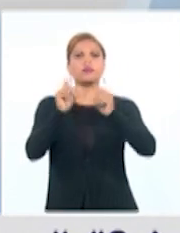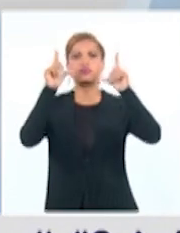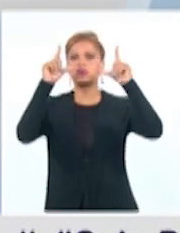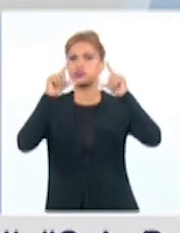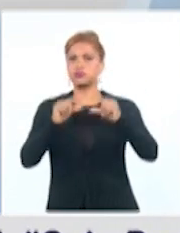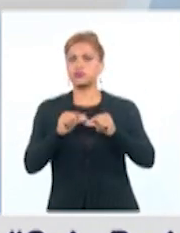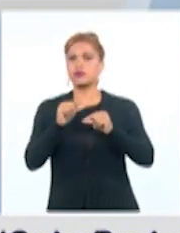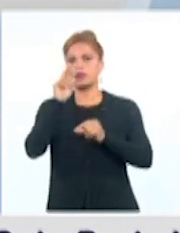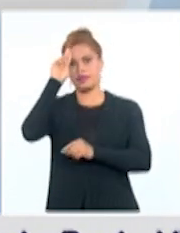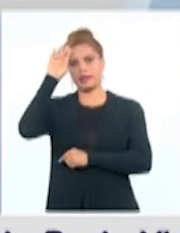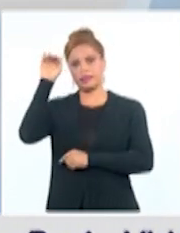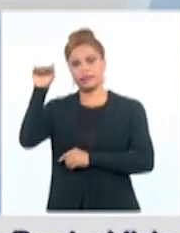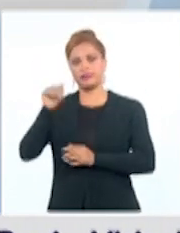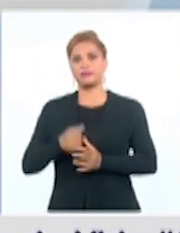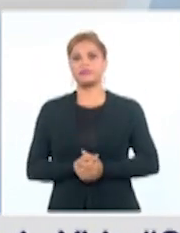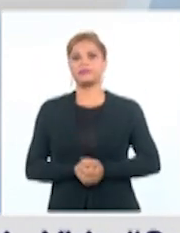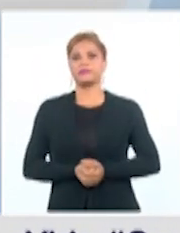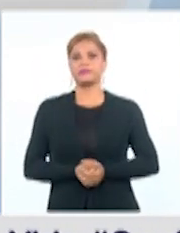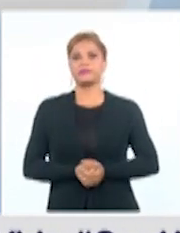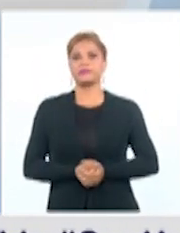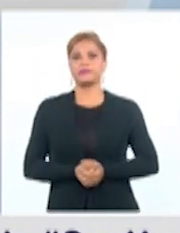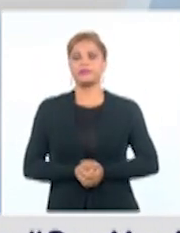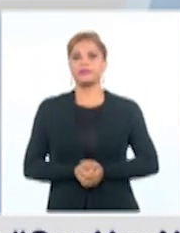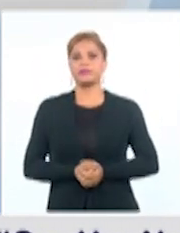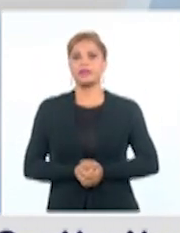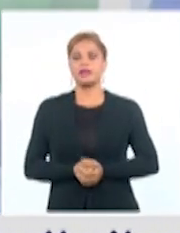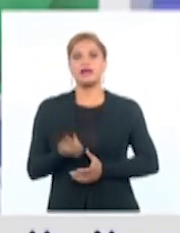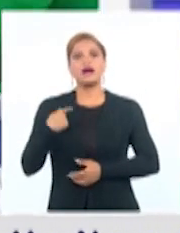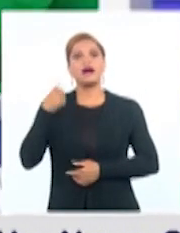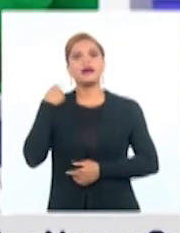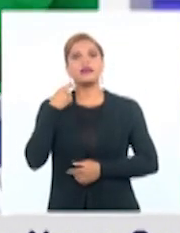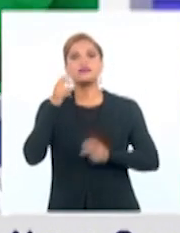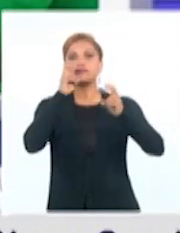activos. Se procesaron ayer